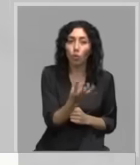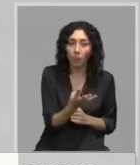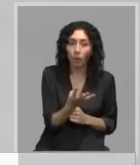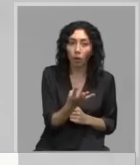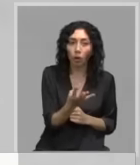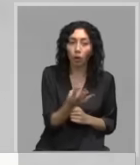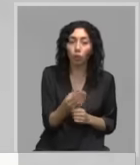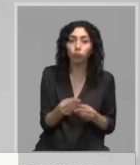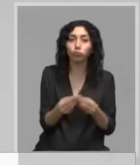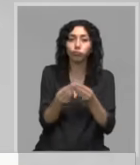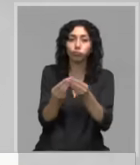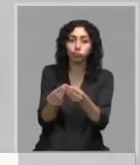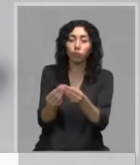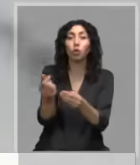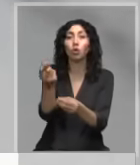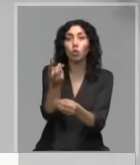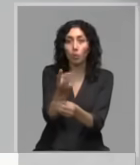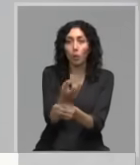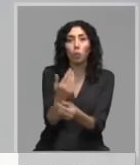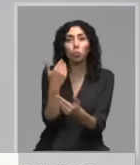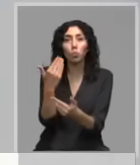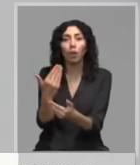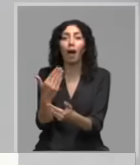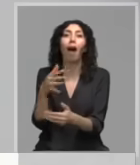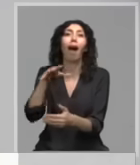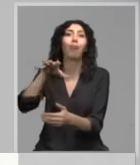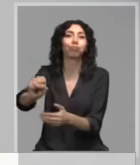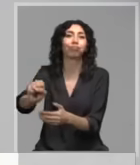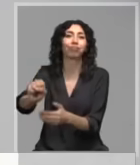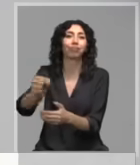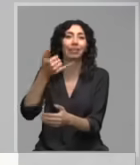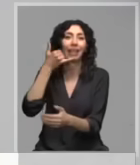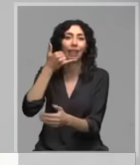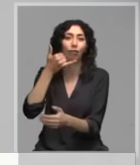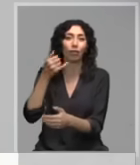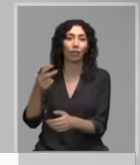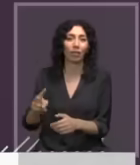gracias, porque así pudieron intervenir ese teléfono.